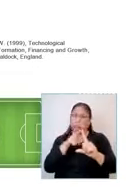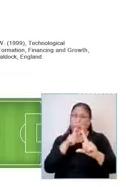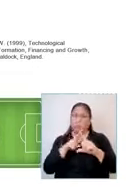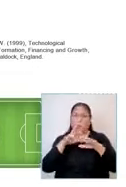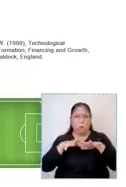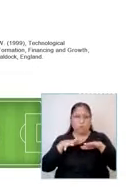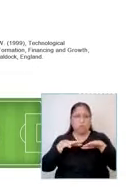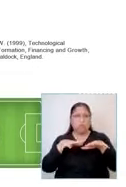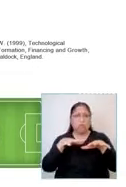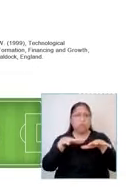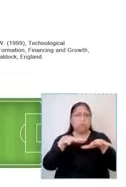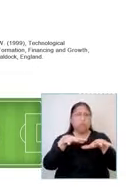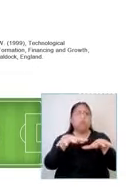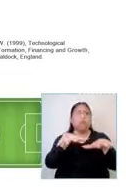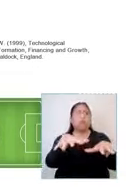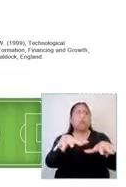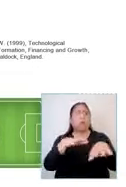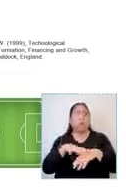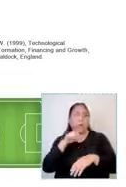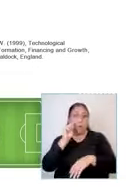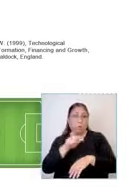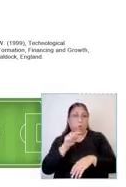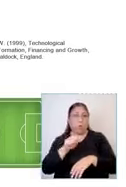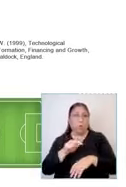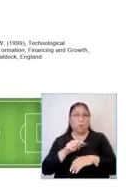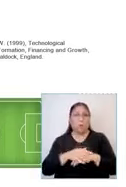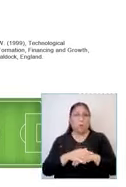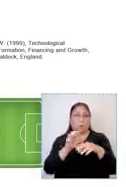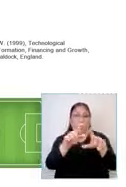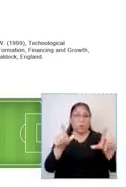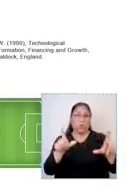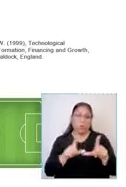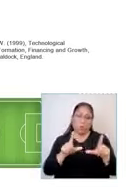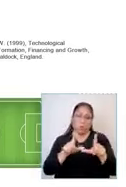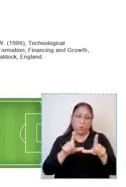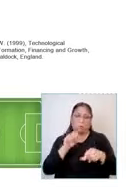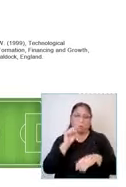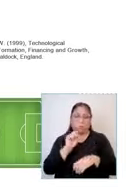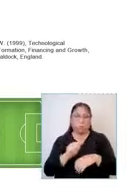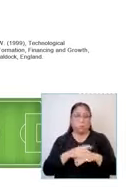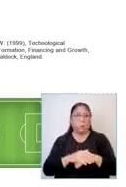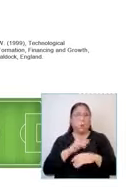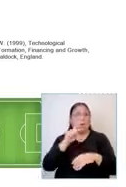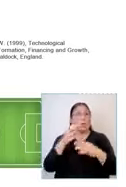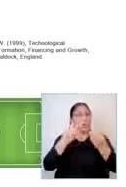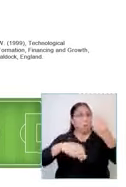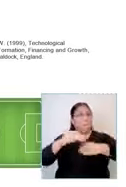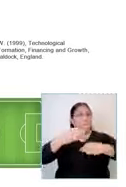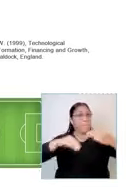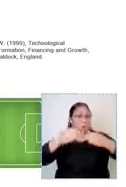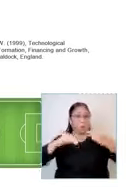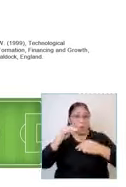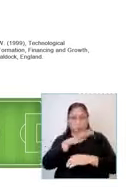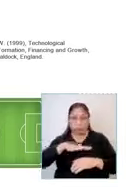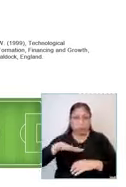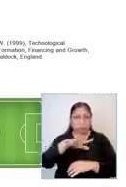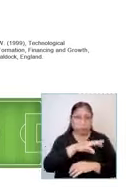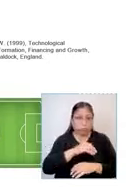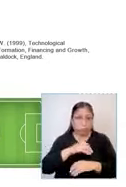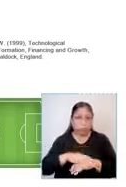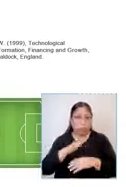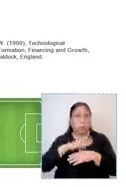la expansión de este lugar de juegos, digamos, que es el mercado público.